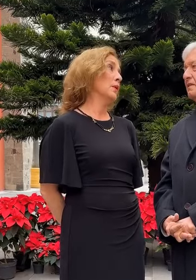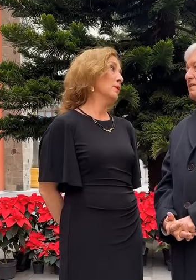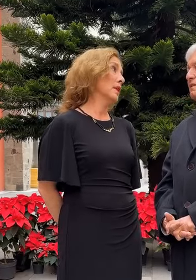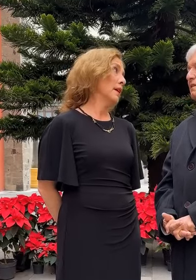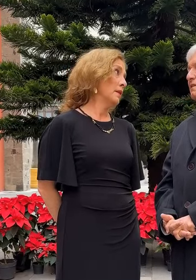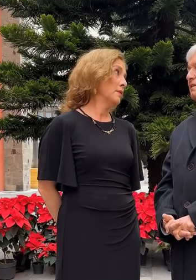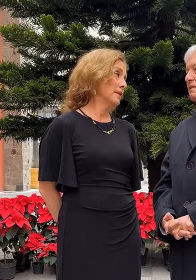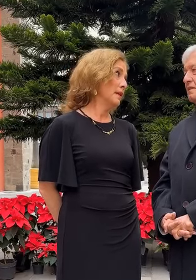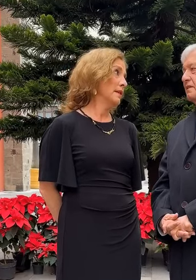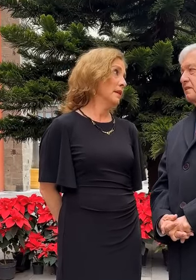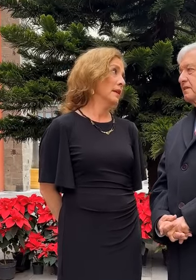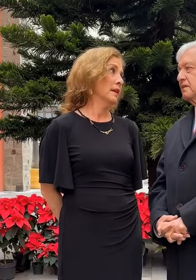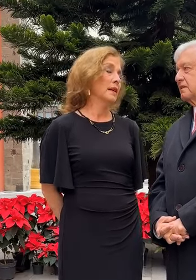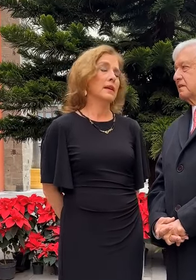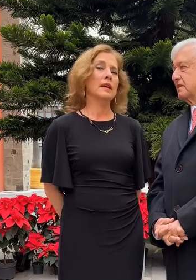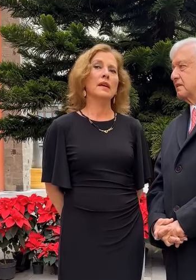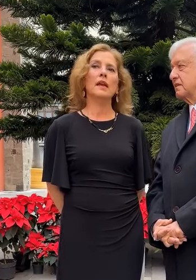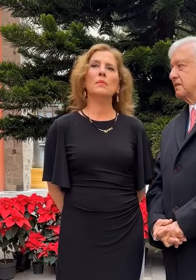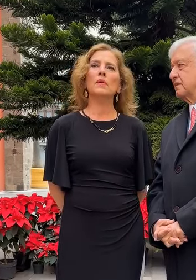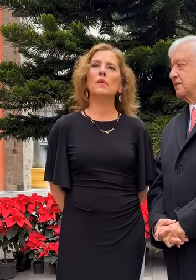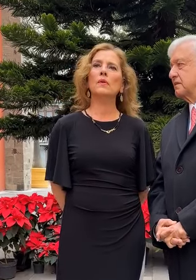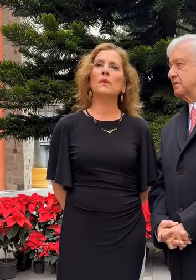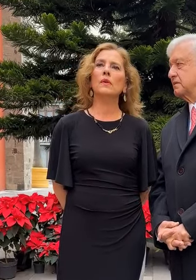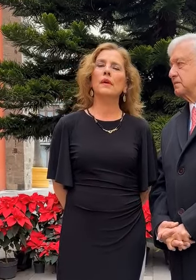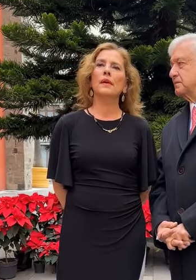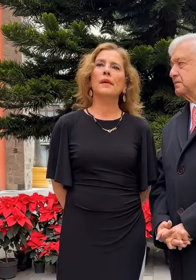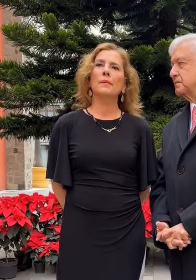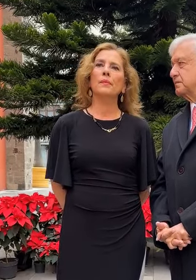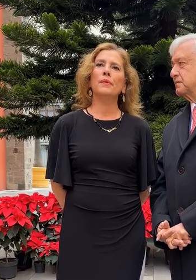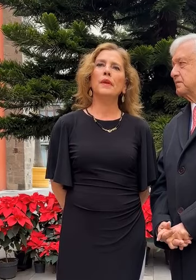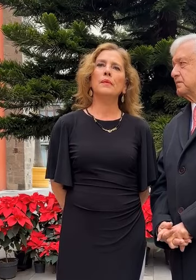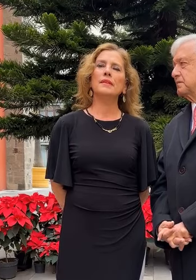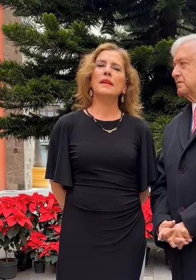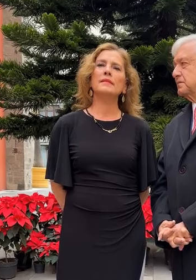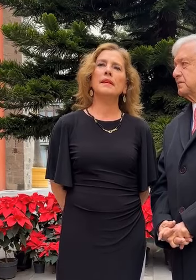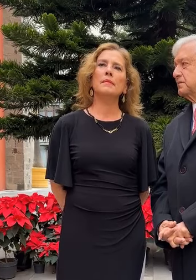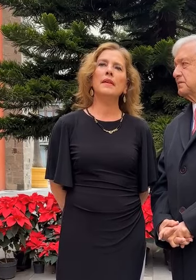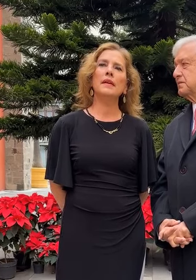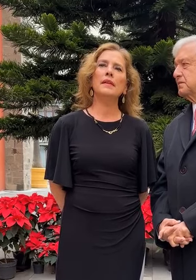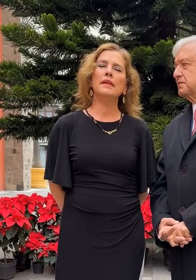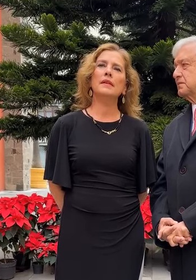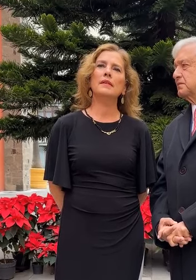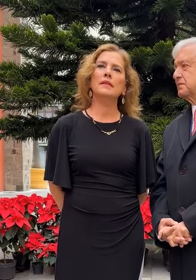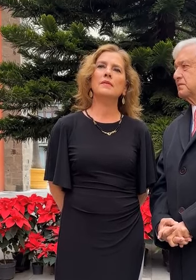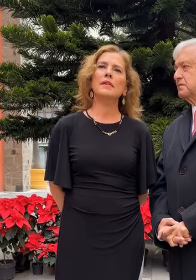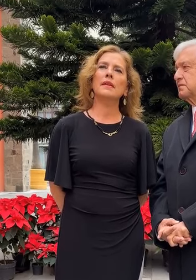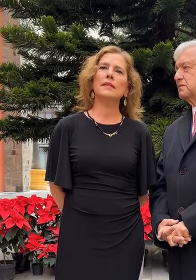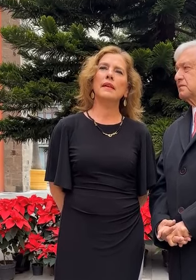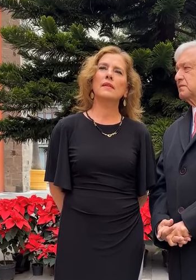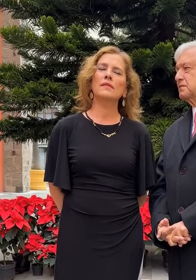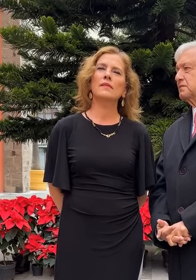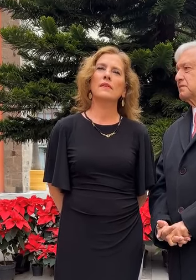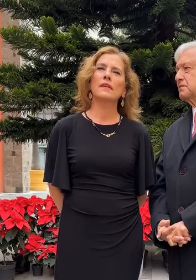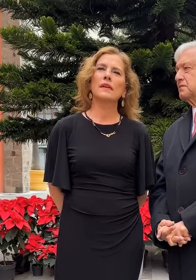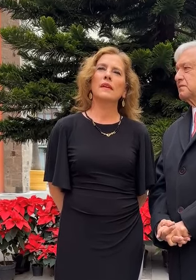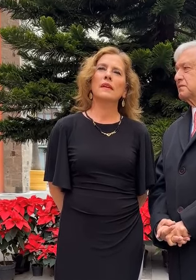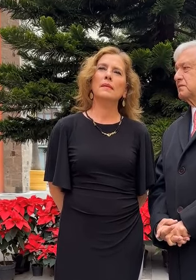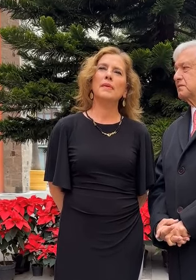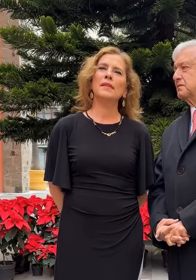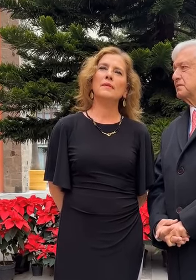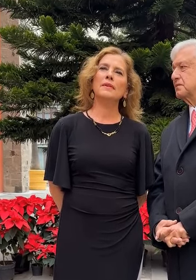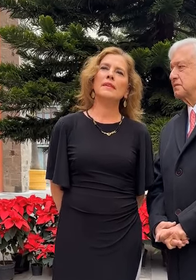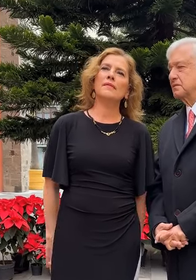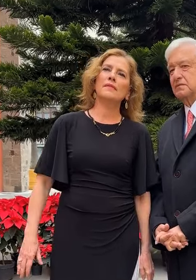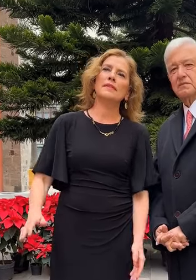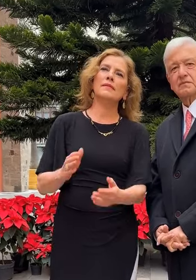participación activa de la población en los asuntos políticos y sociales de su país. La plataforma digital se ha convertido en un foro abierto donde